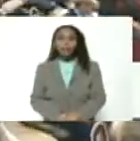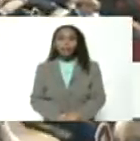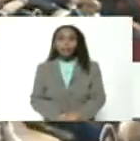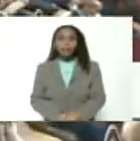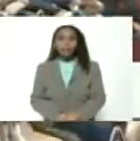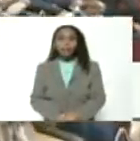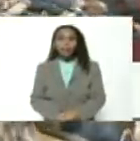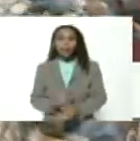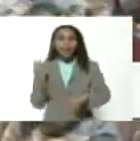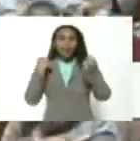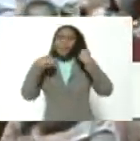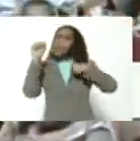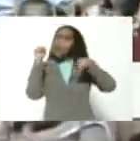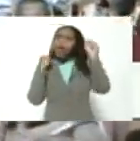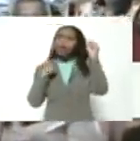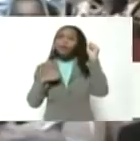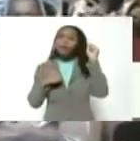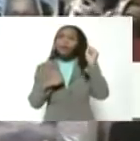Una rebelión